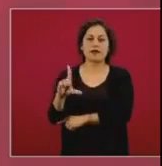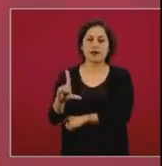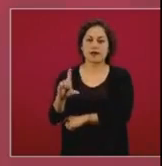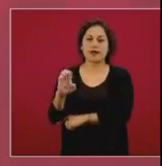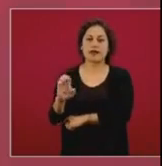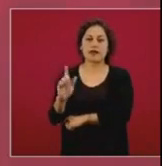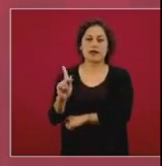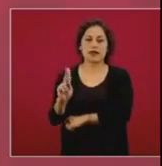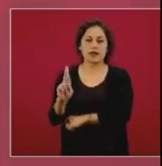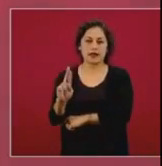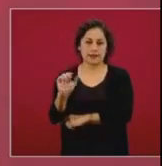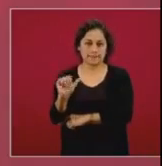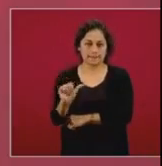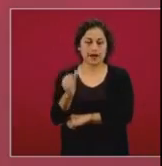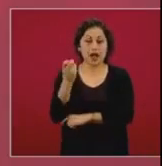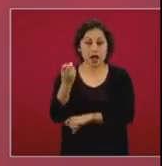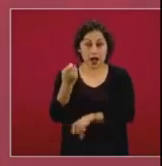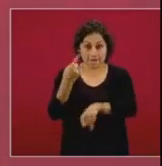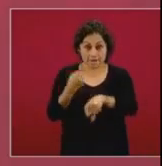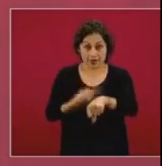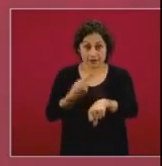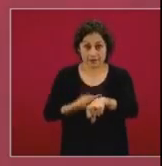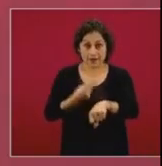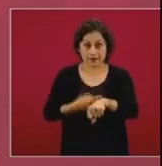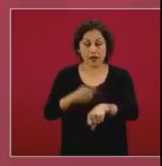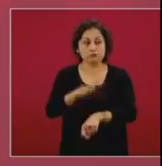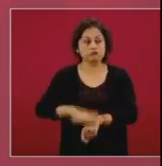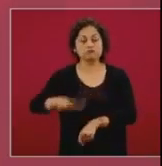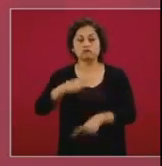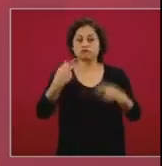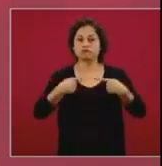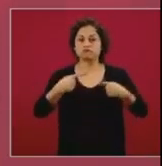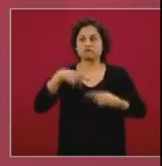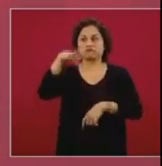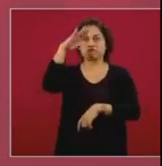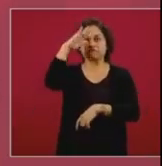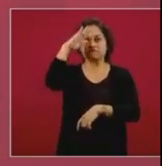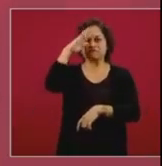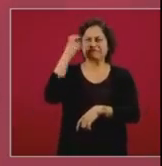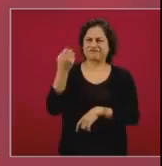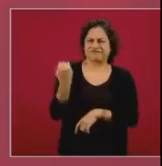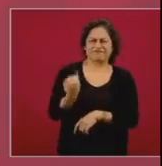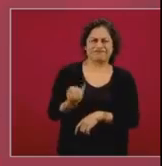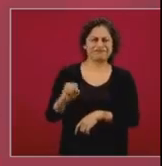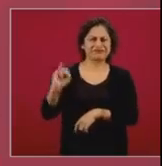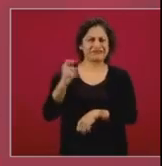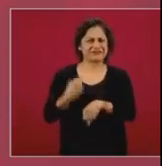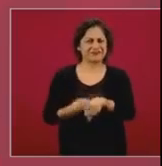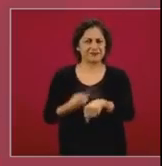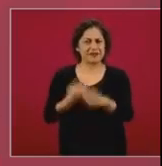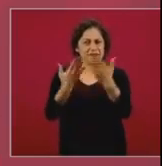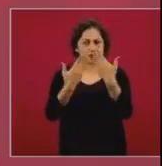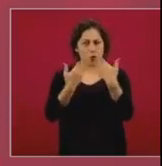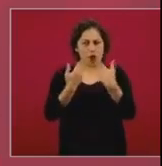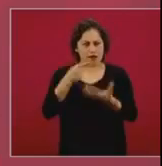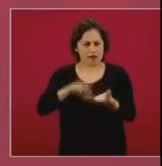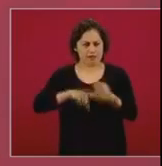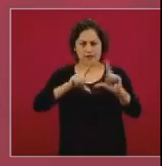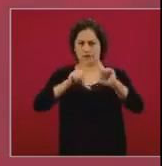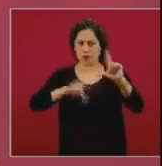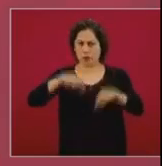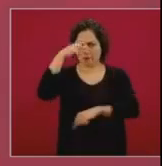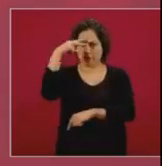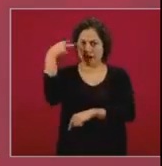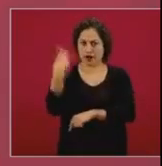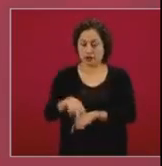una enfermedad que se cree que no existe en nuestro país, a